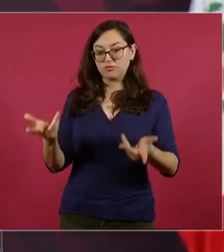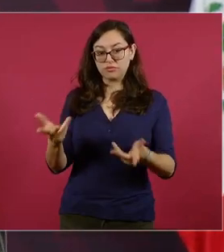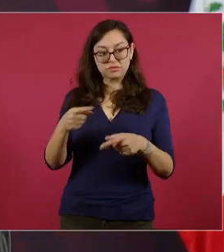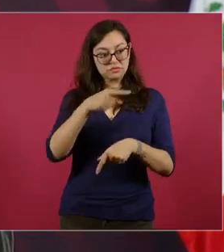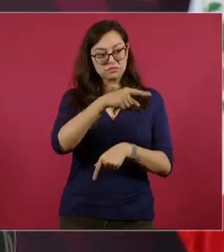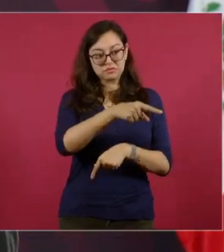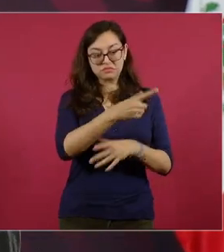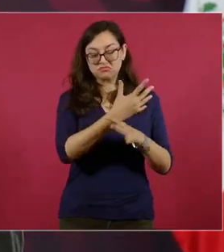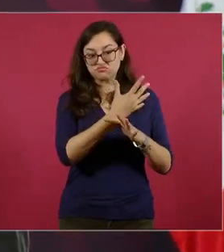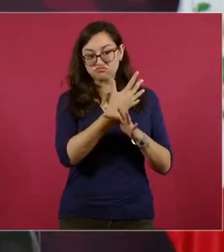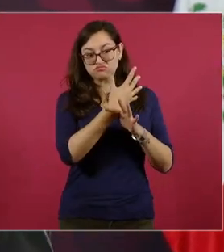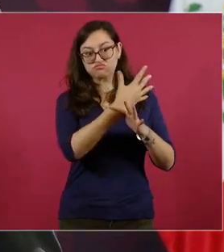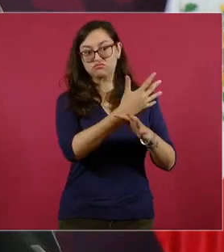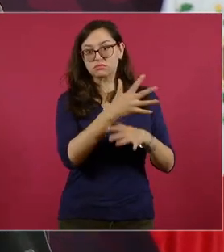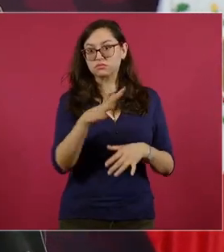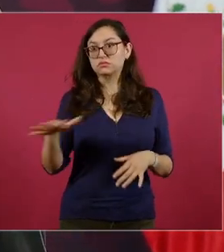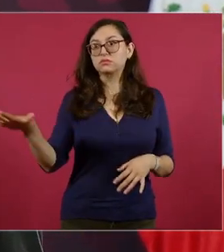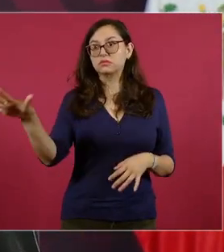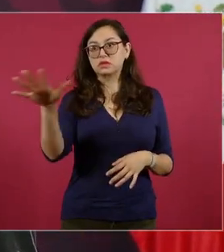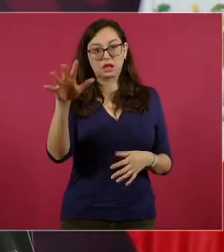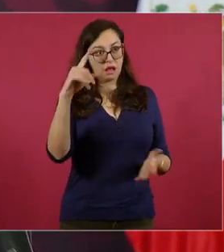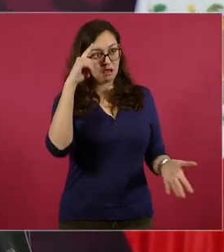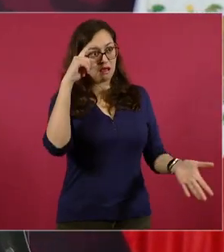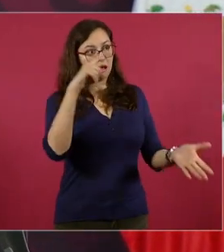determinantes en la vida pública.